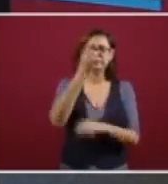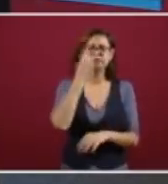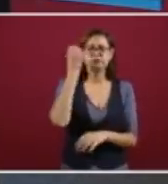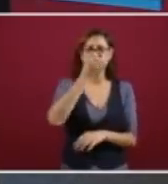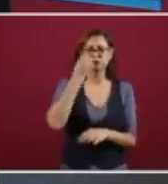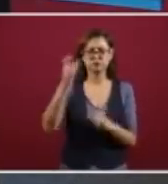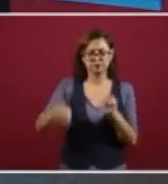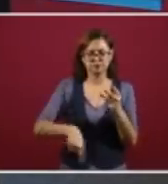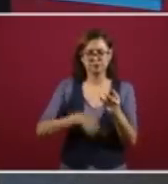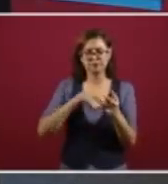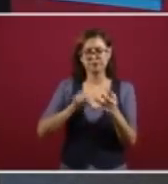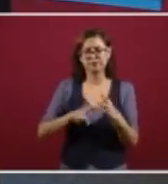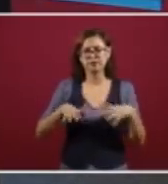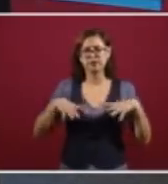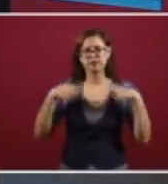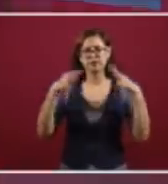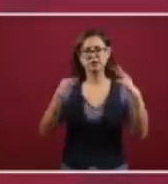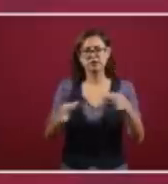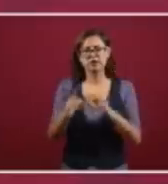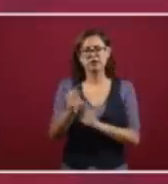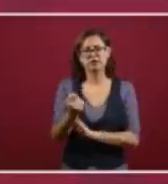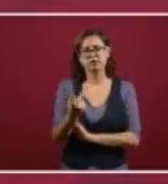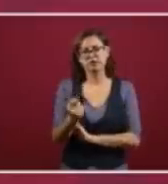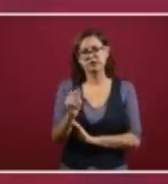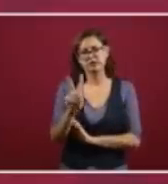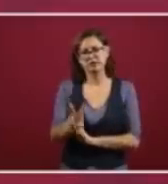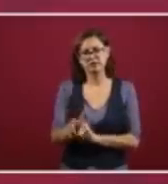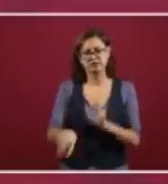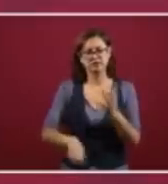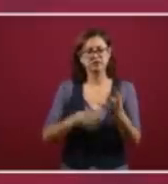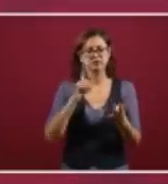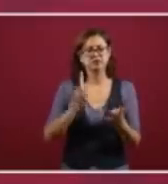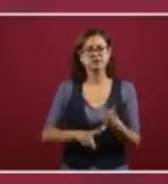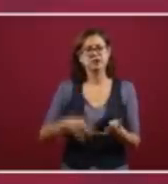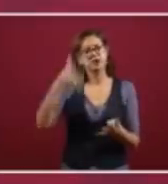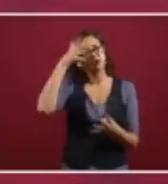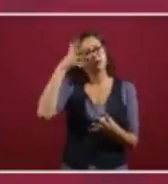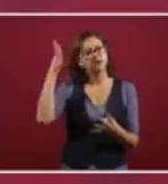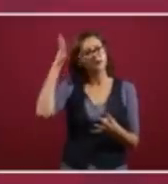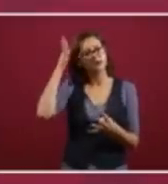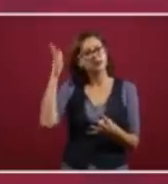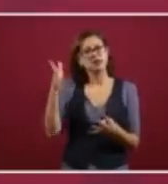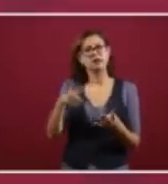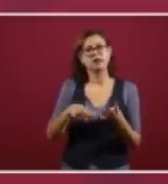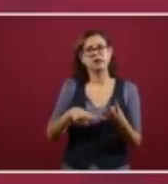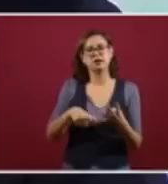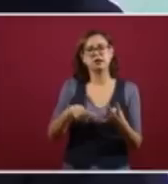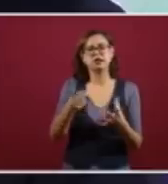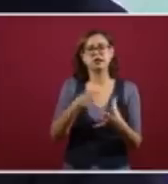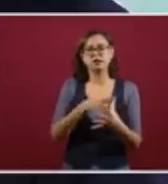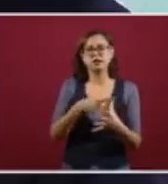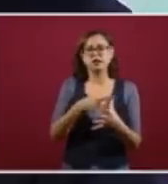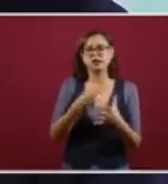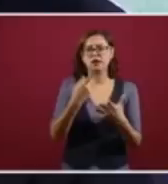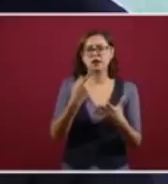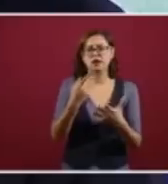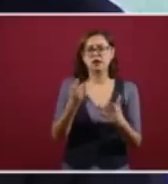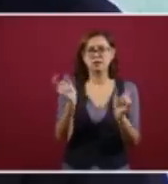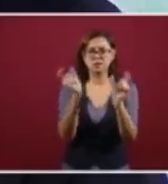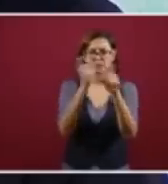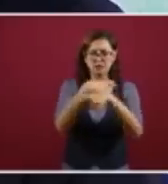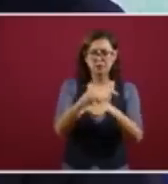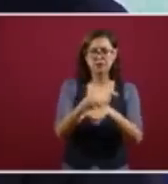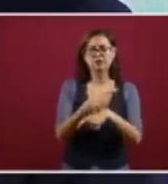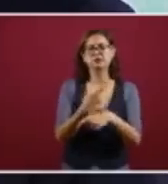la Fundación Televisa, Banamex, Azteca, Banorte, Provivá, entre